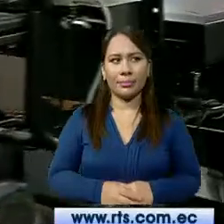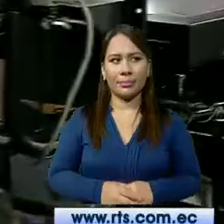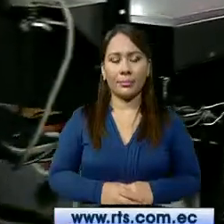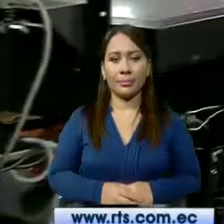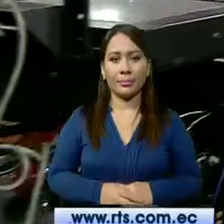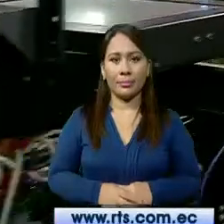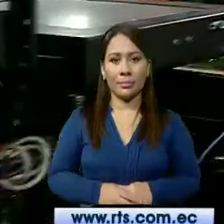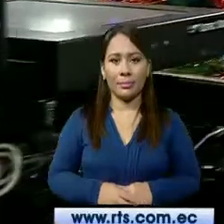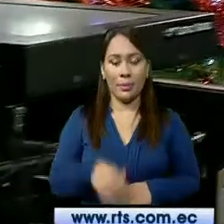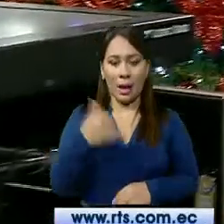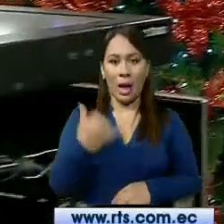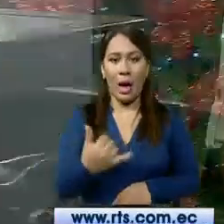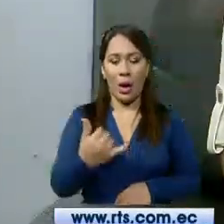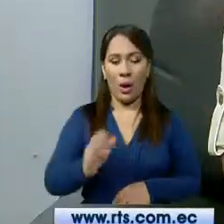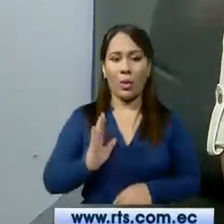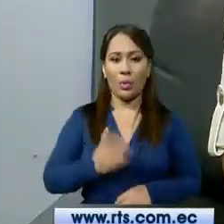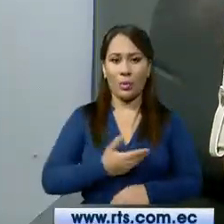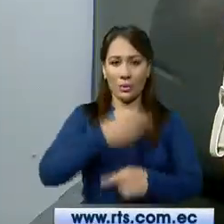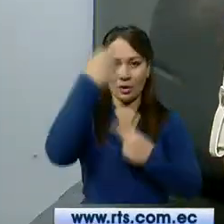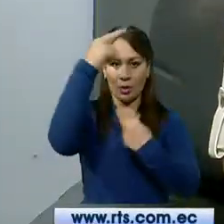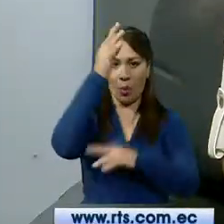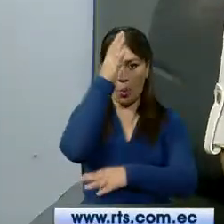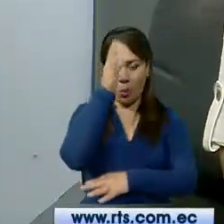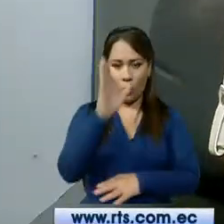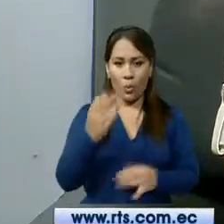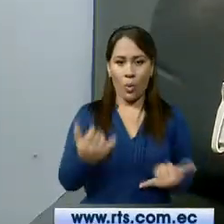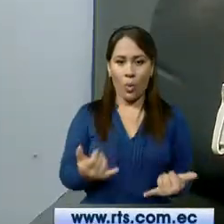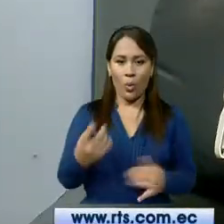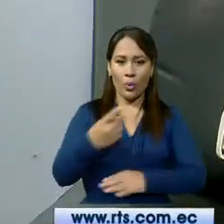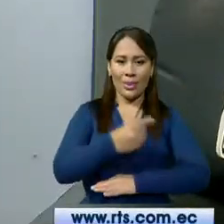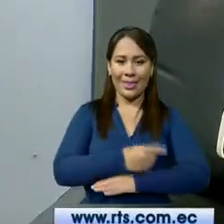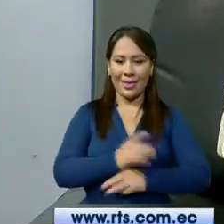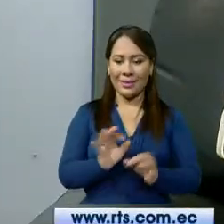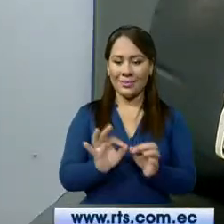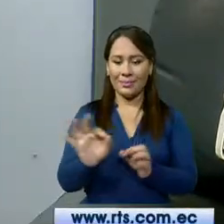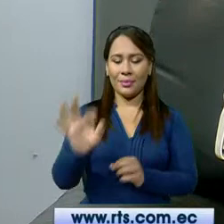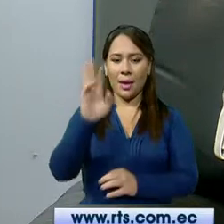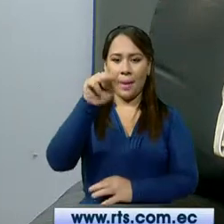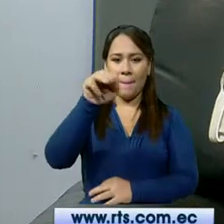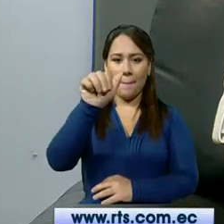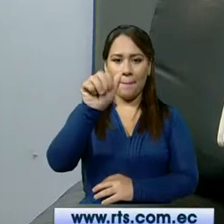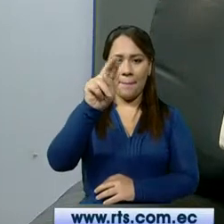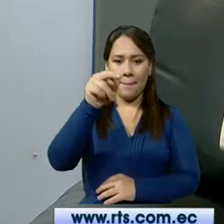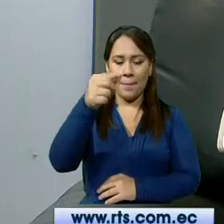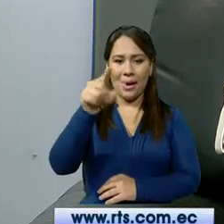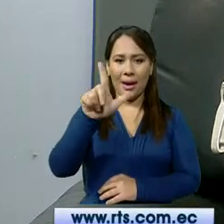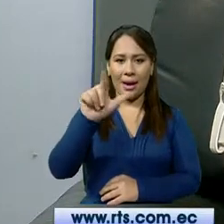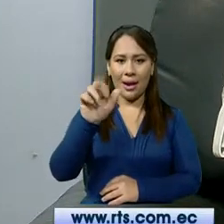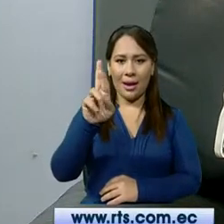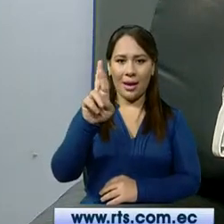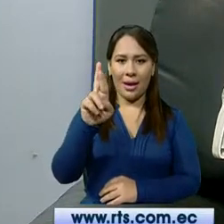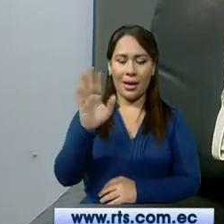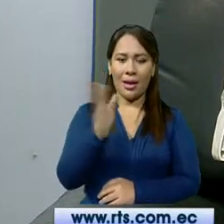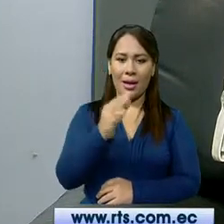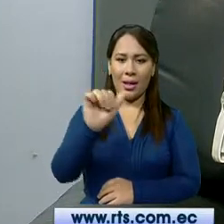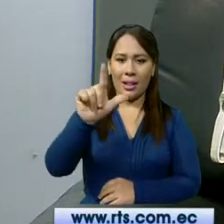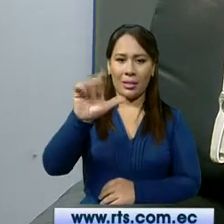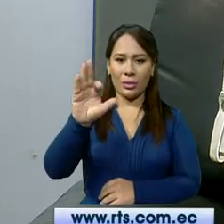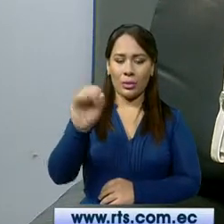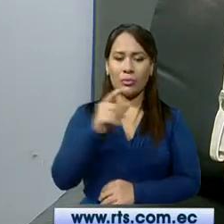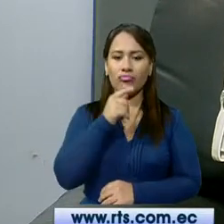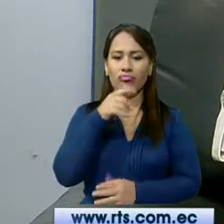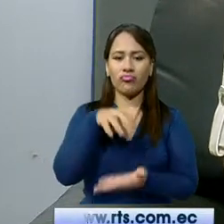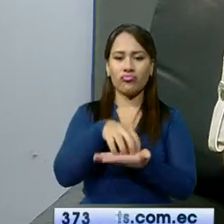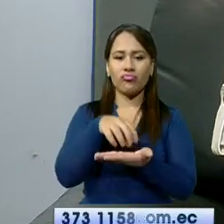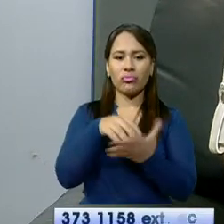Bien, amigos, y revisamos ahora nuestra nota intercultural del día. Manglar Alto, un tranquilo pueblo de pescadores ubicado en la provincia de